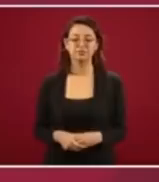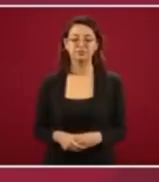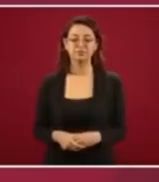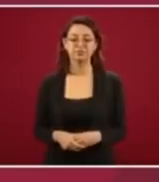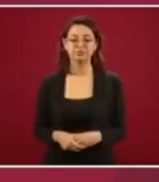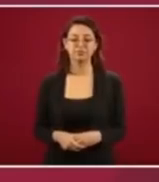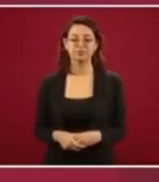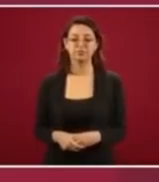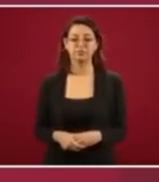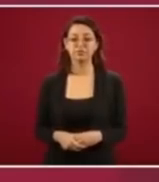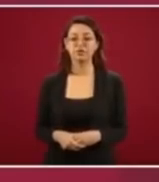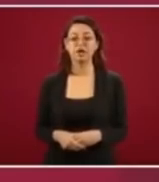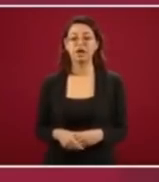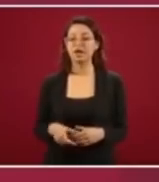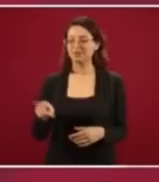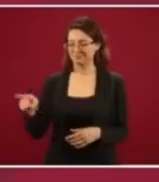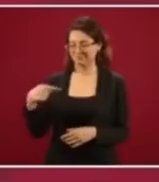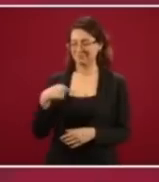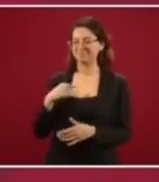¿Me ayudaste?